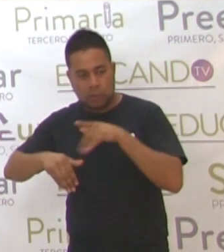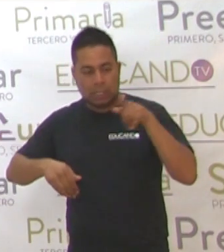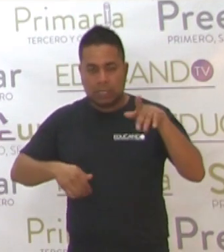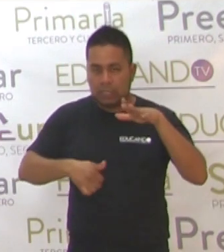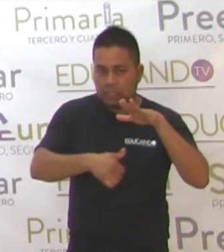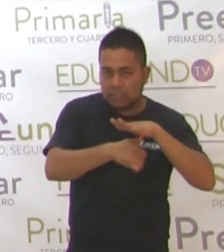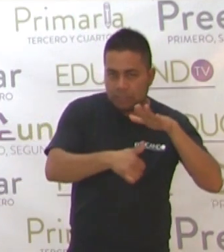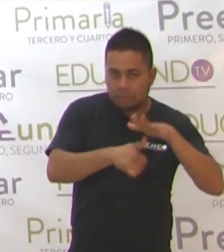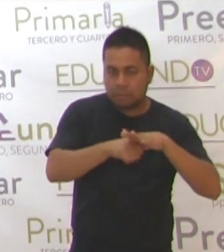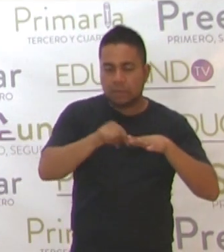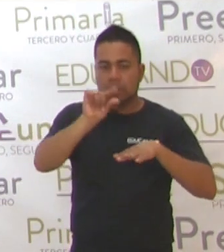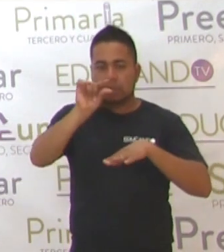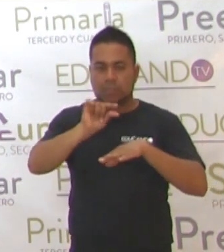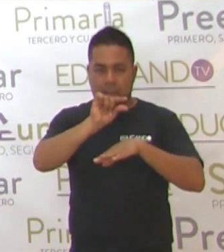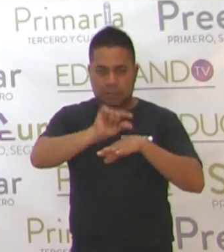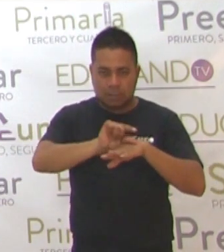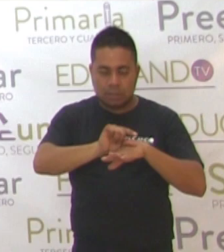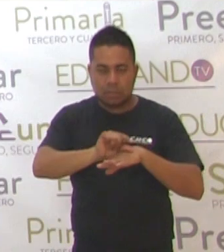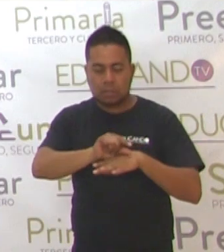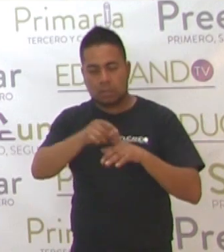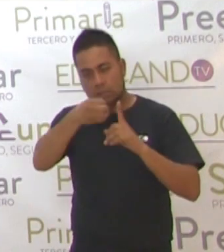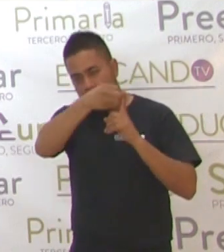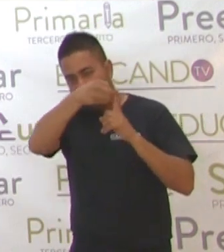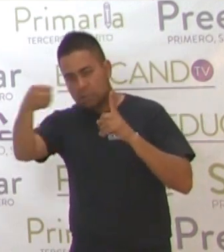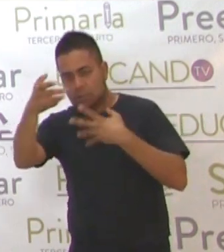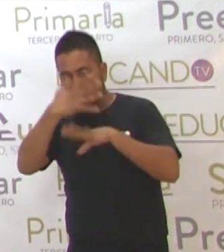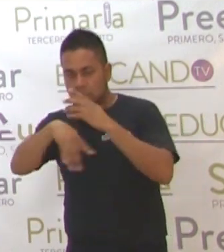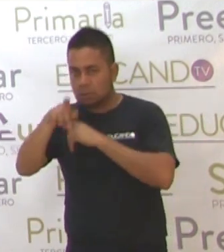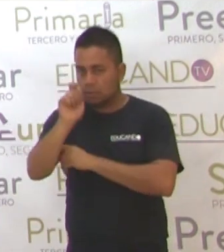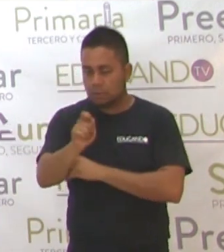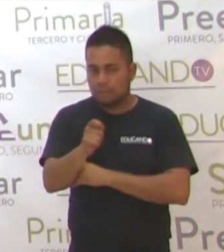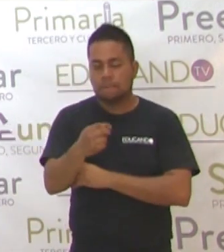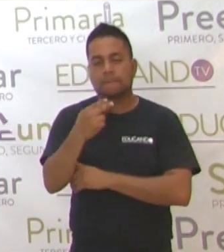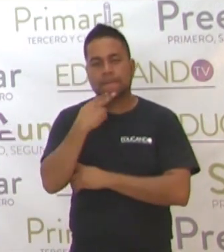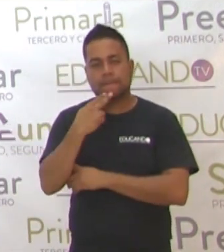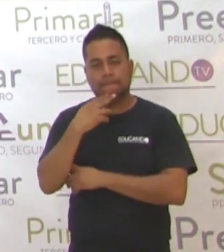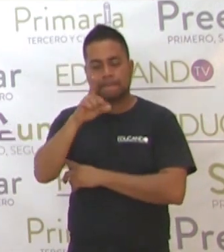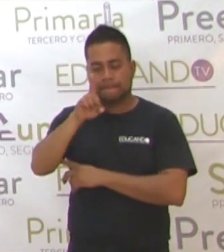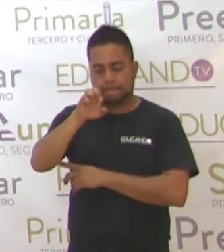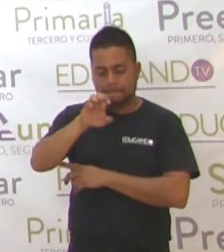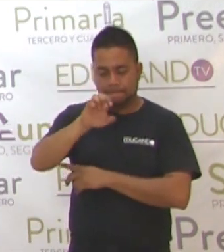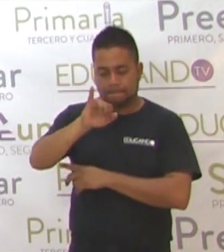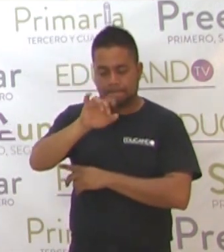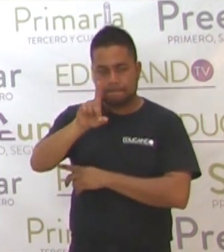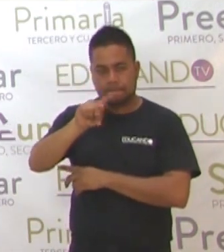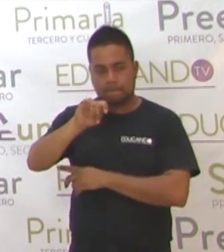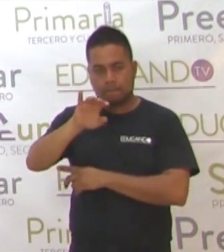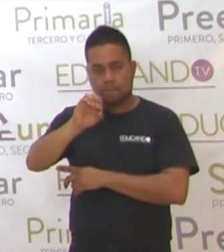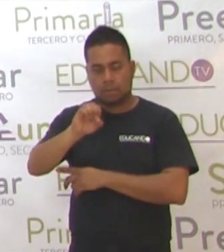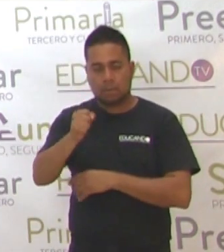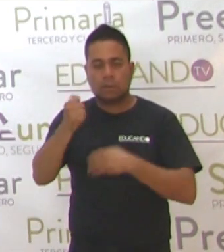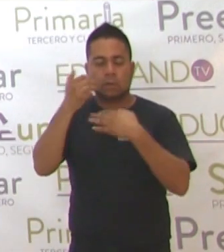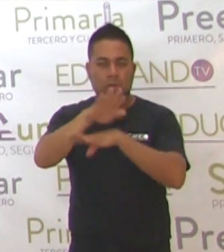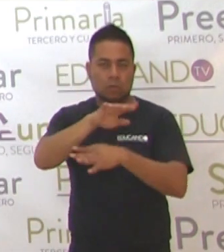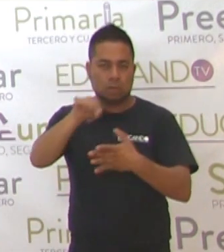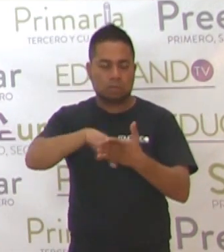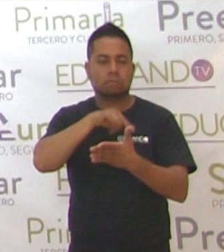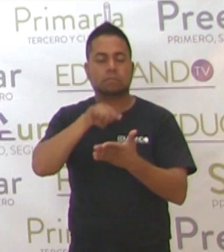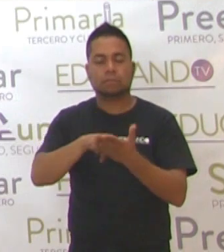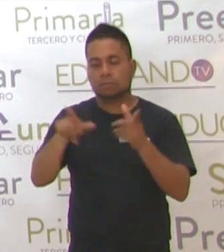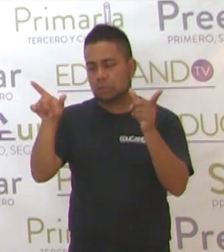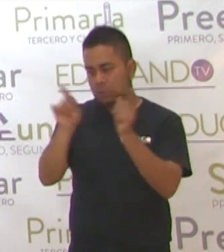están las estampitas la oración completa utilizando los de isis del lugar te van a poder hacer